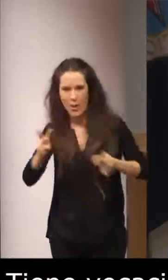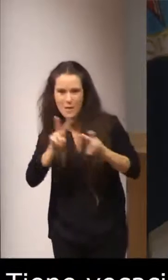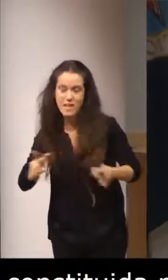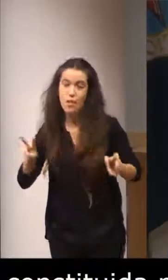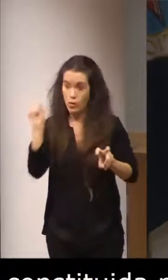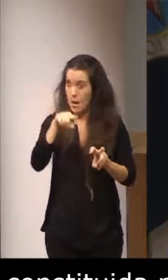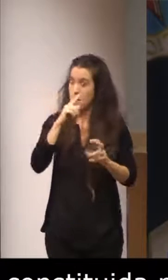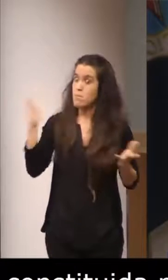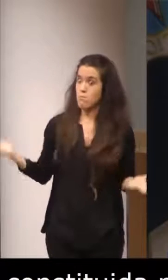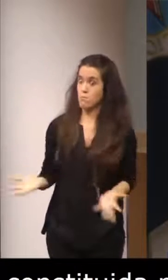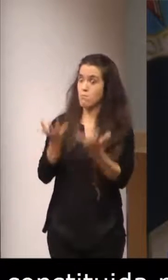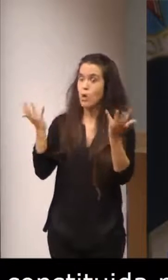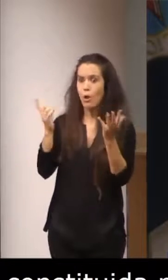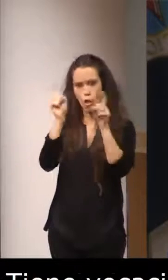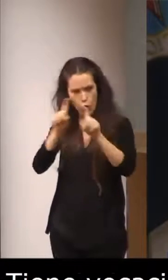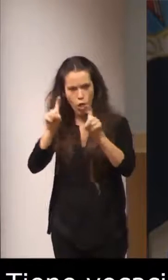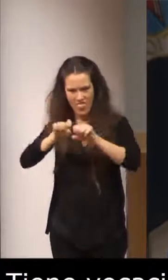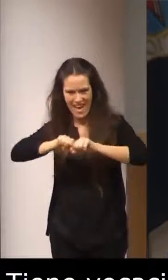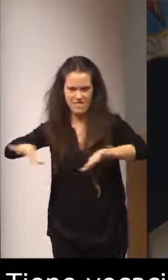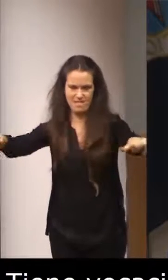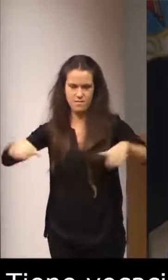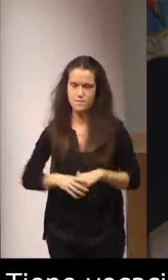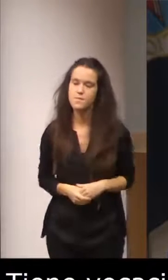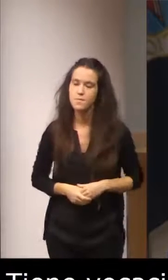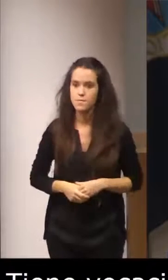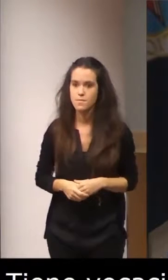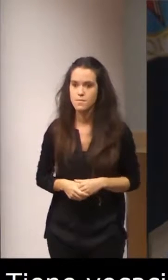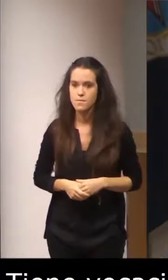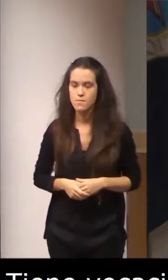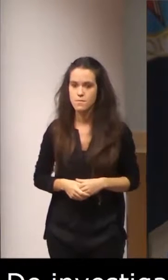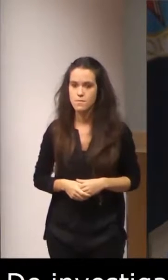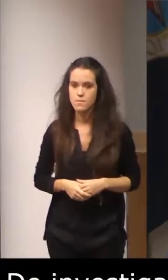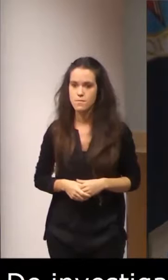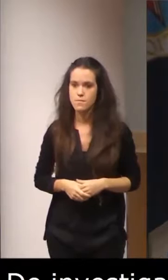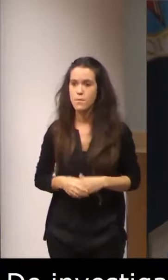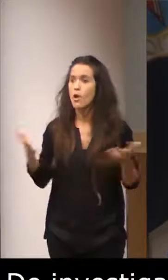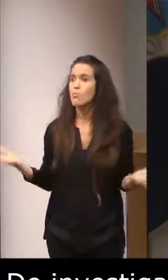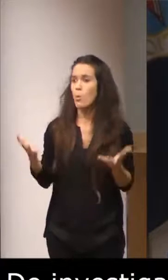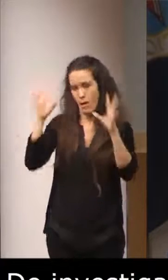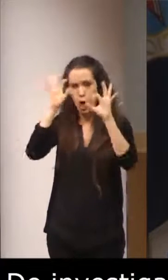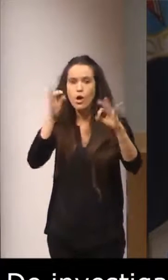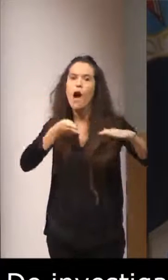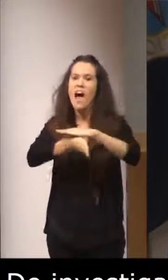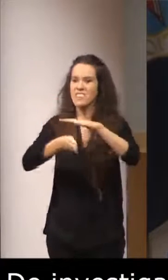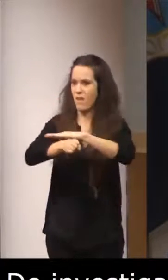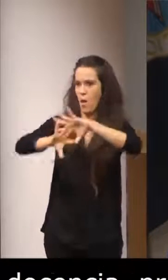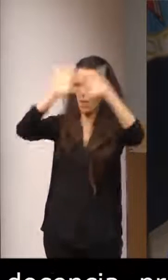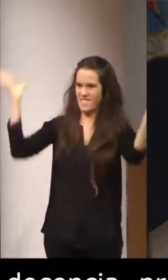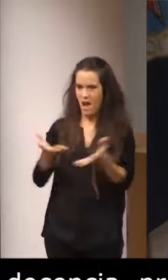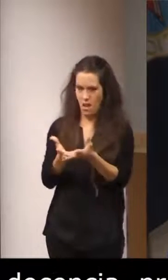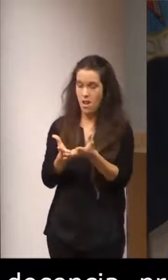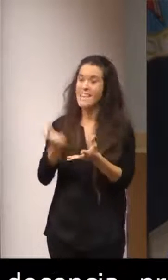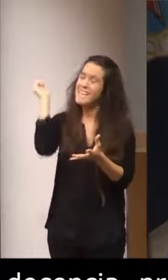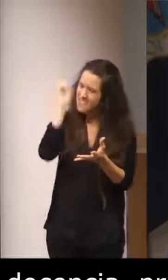promover también la docencia, promover, como no, la accesibilidad universal y, sobre todo,